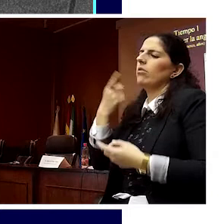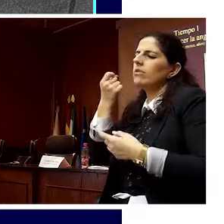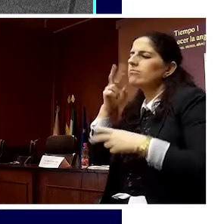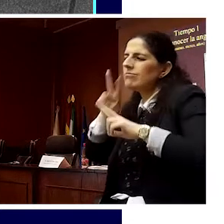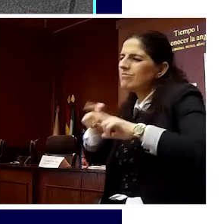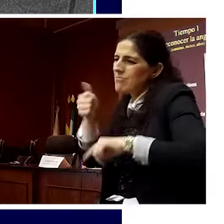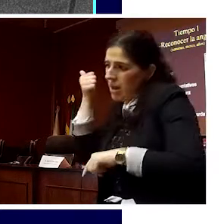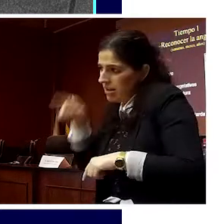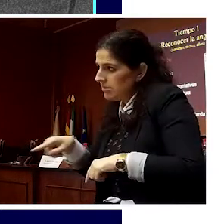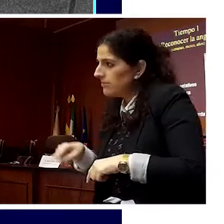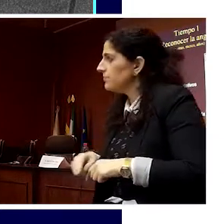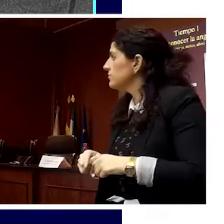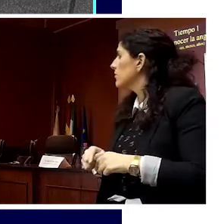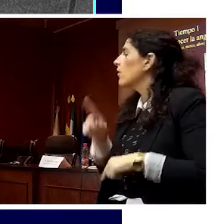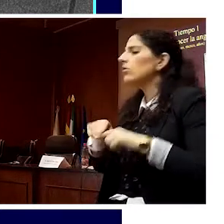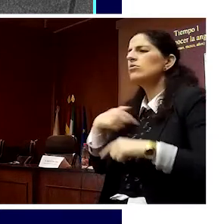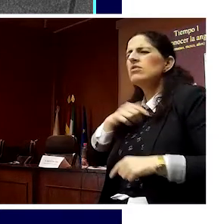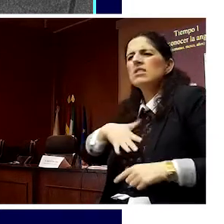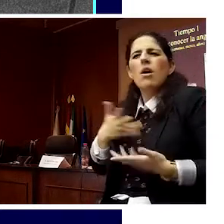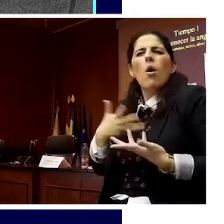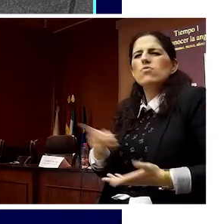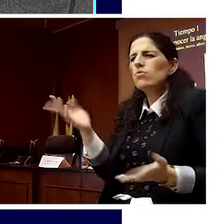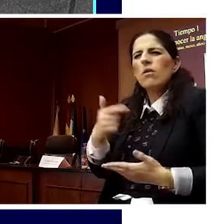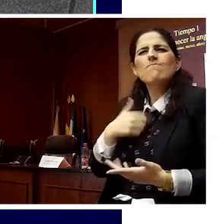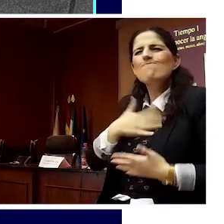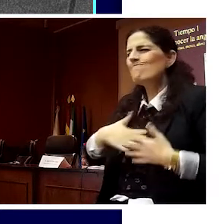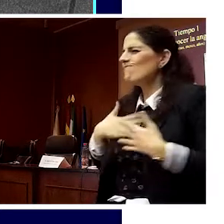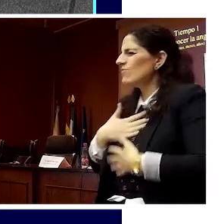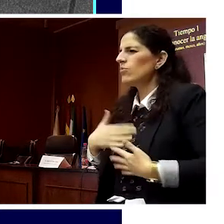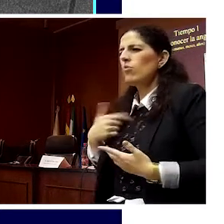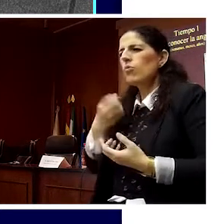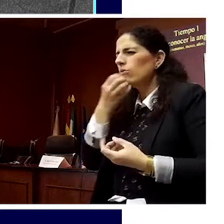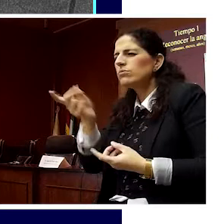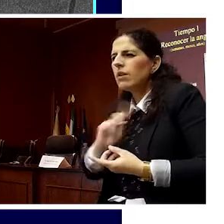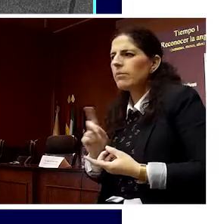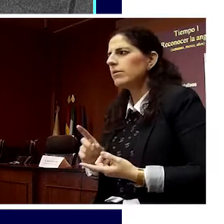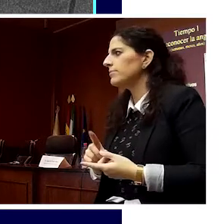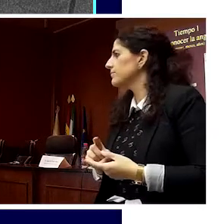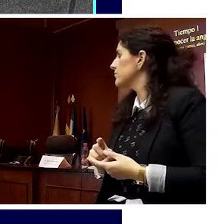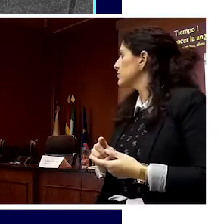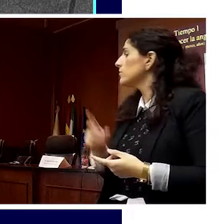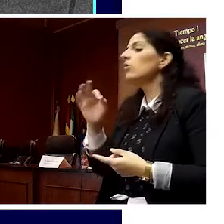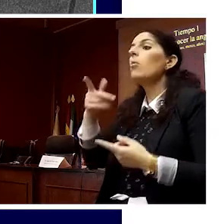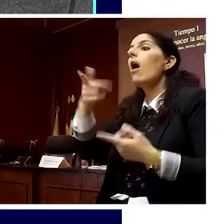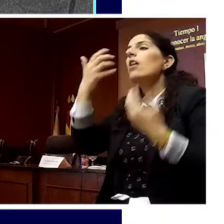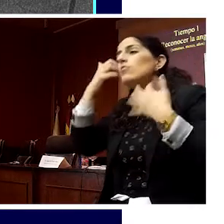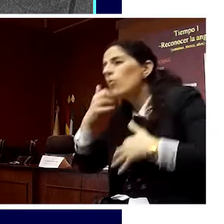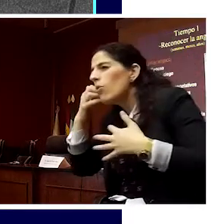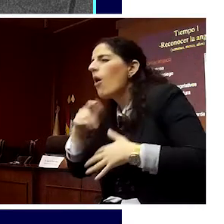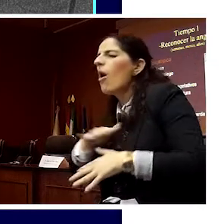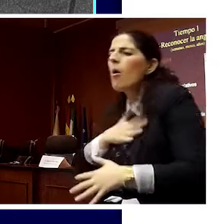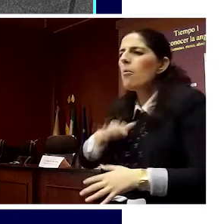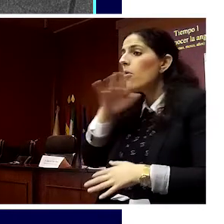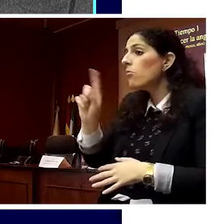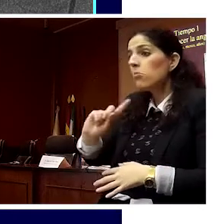Mucha gente describe un desasosiego, un disconfort. No suele haber síntomas vegetativos como la náusea,